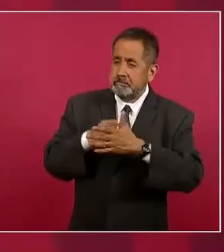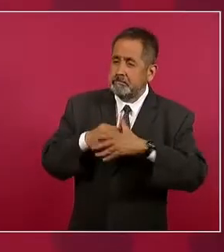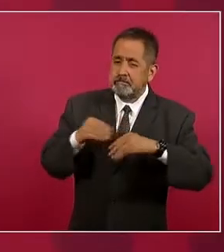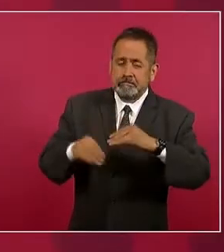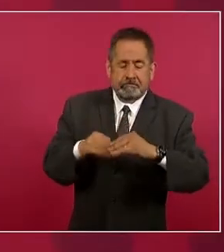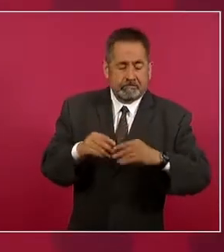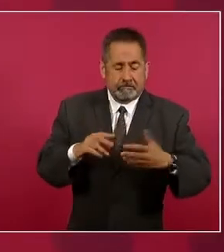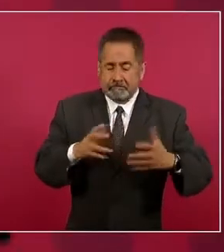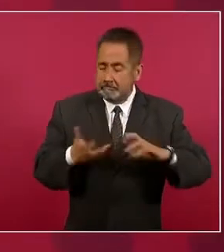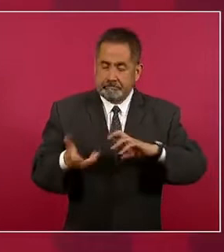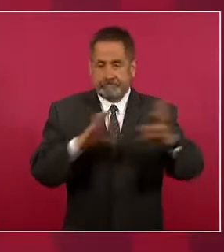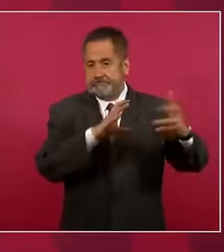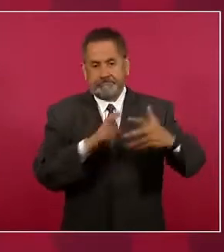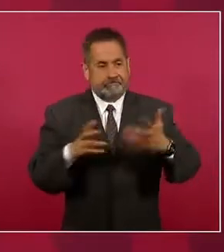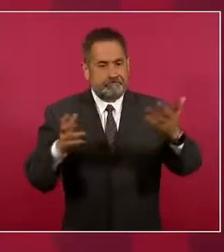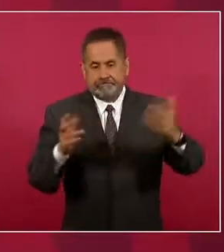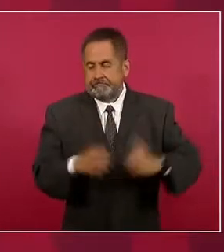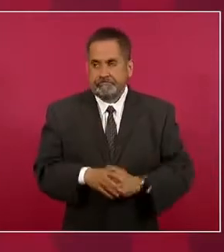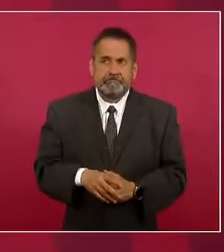porque